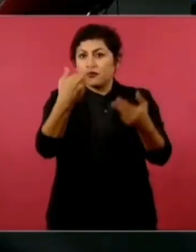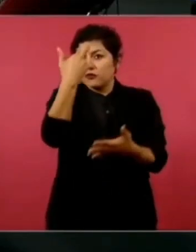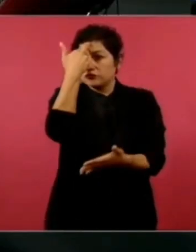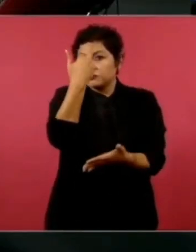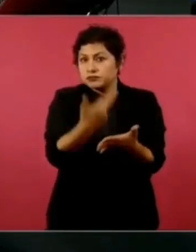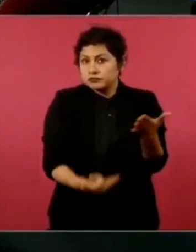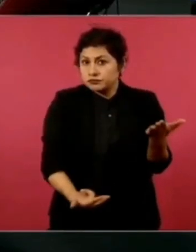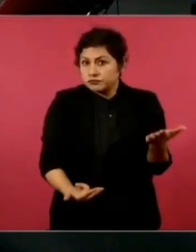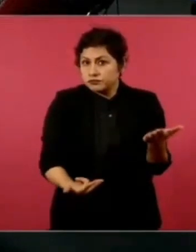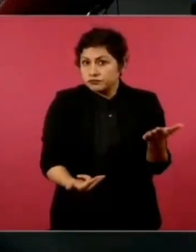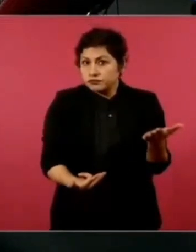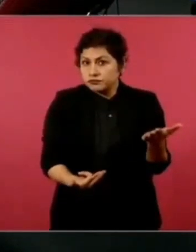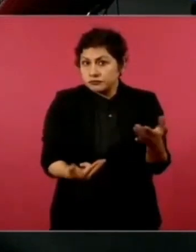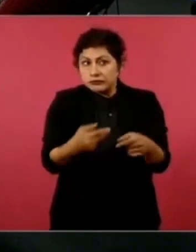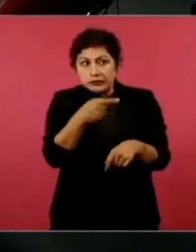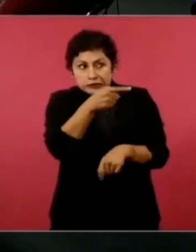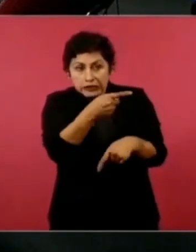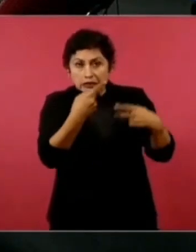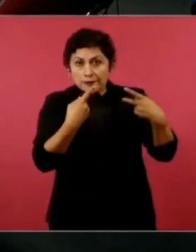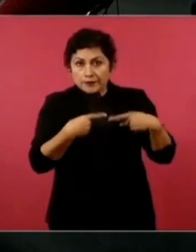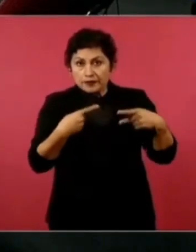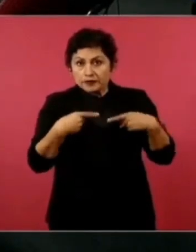y salen.